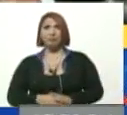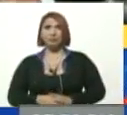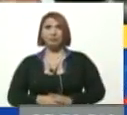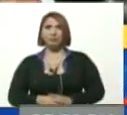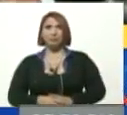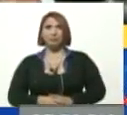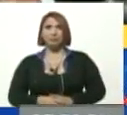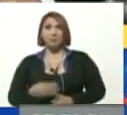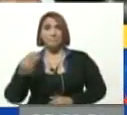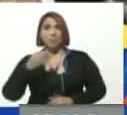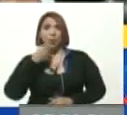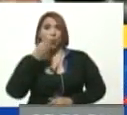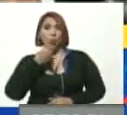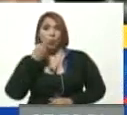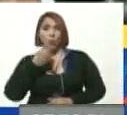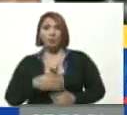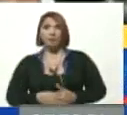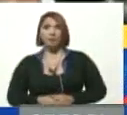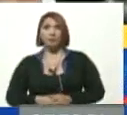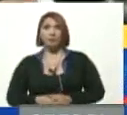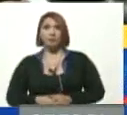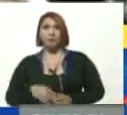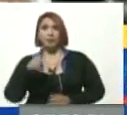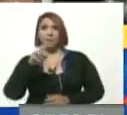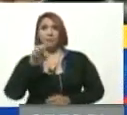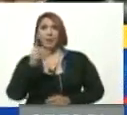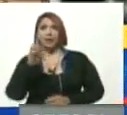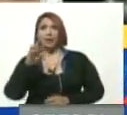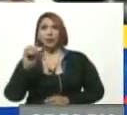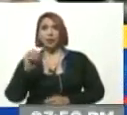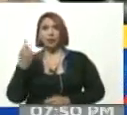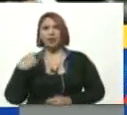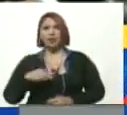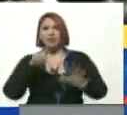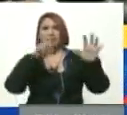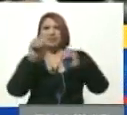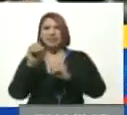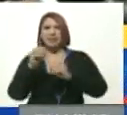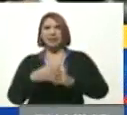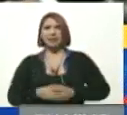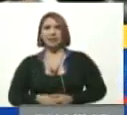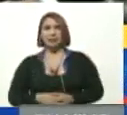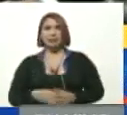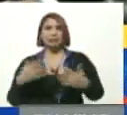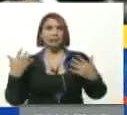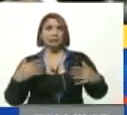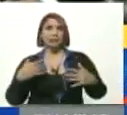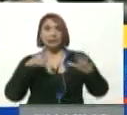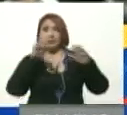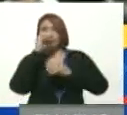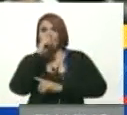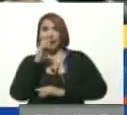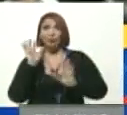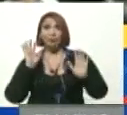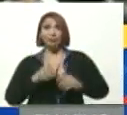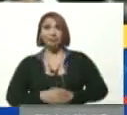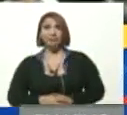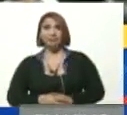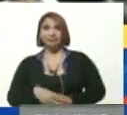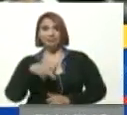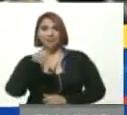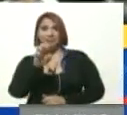Y los más jovencitos, Pedro Carreño tiene 60 ya. Pedro Miguel Carreño tiene 60. Pedro